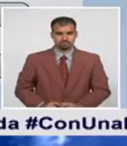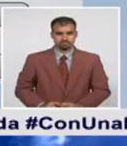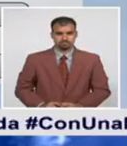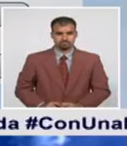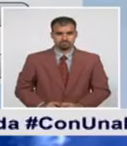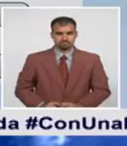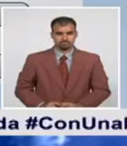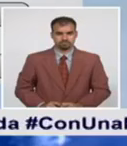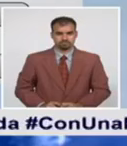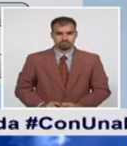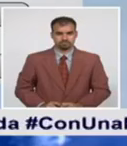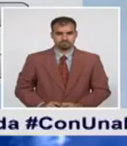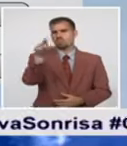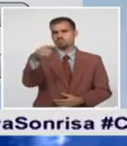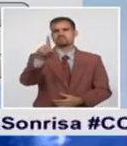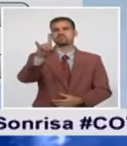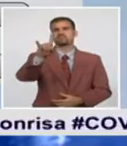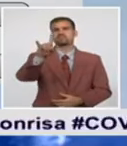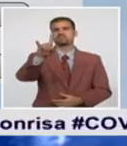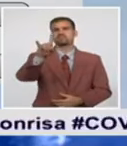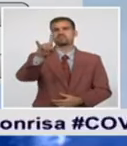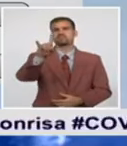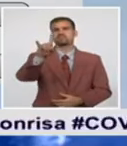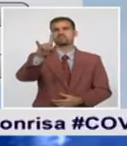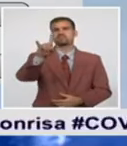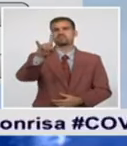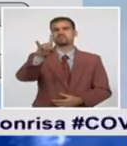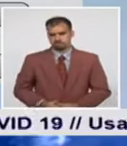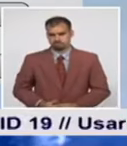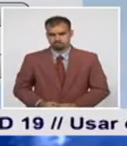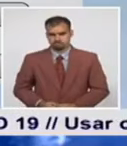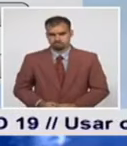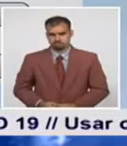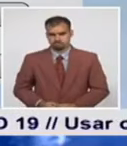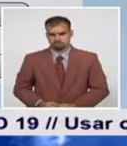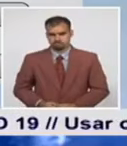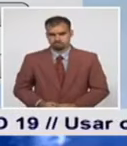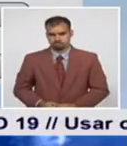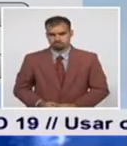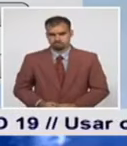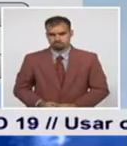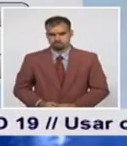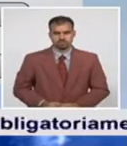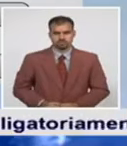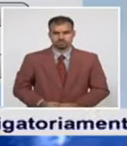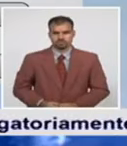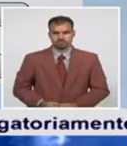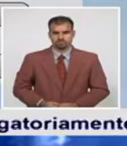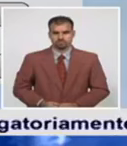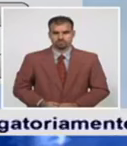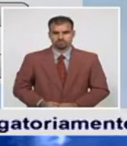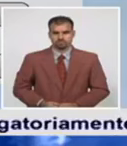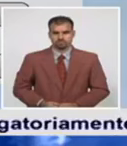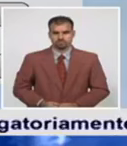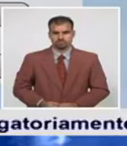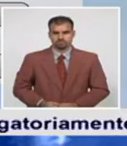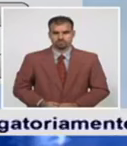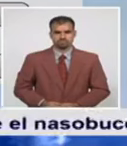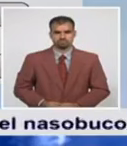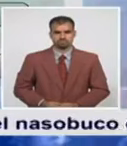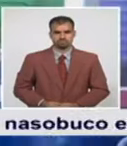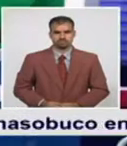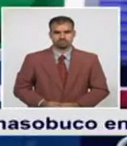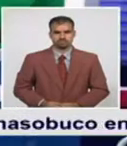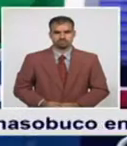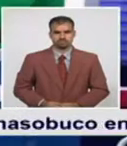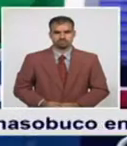2,94% de todas las muestras que se analizaron resultaron positivas a la COVID. De todo el país y